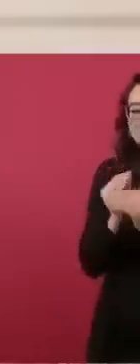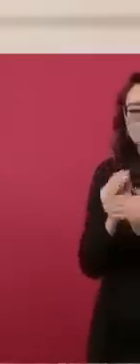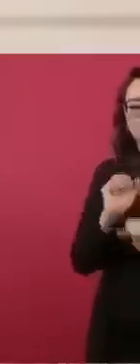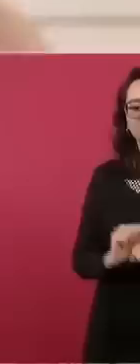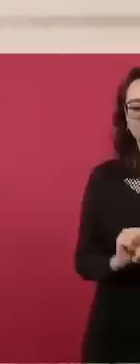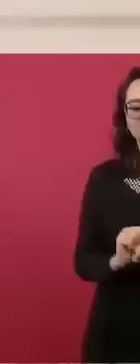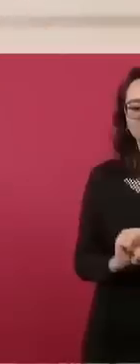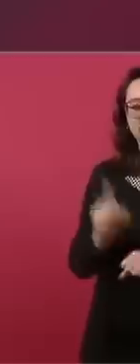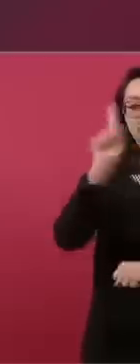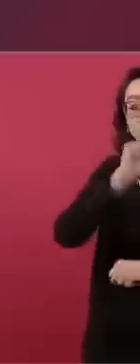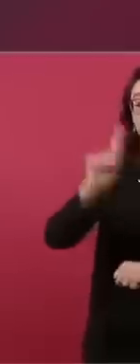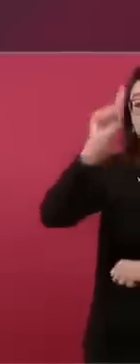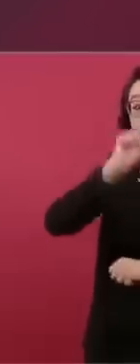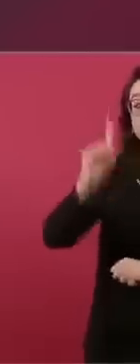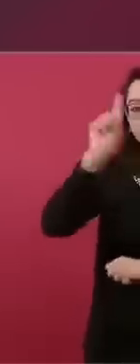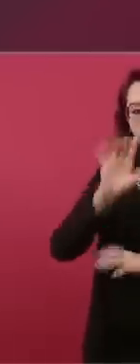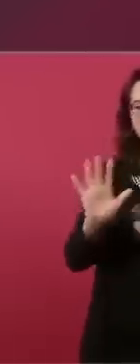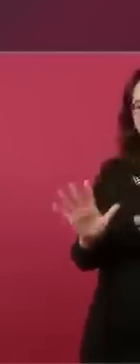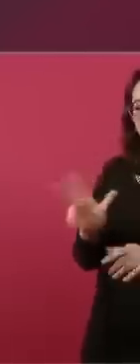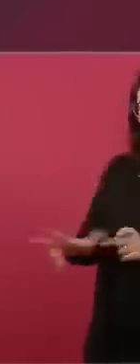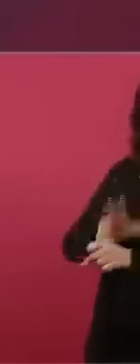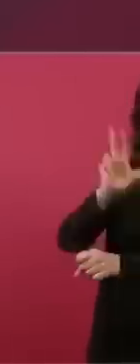es eso. Y otros